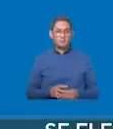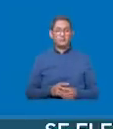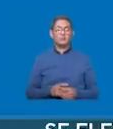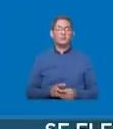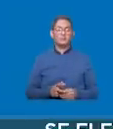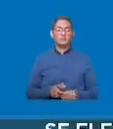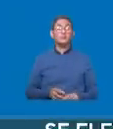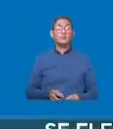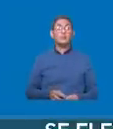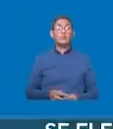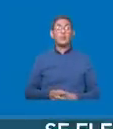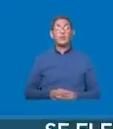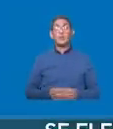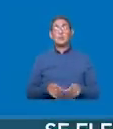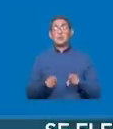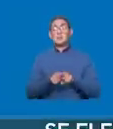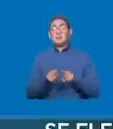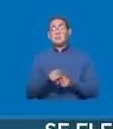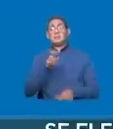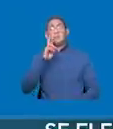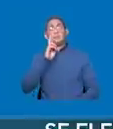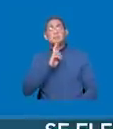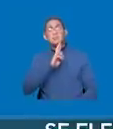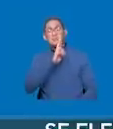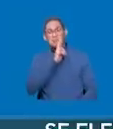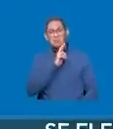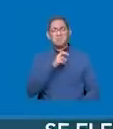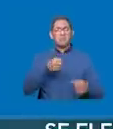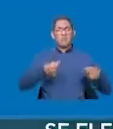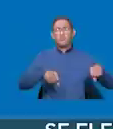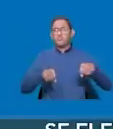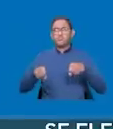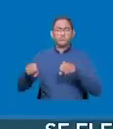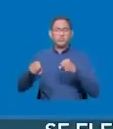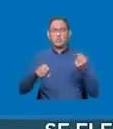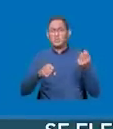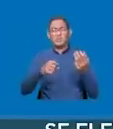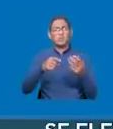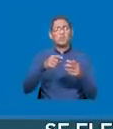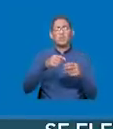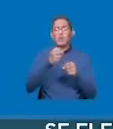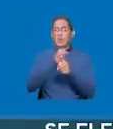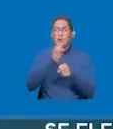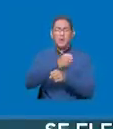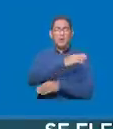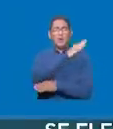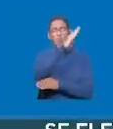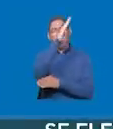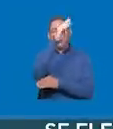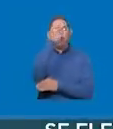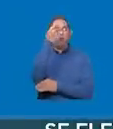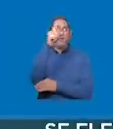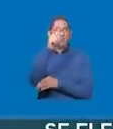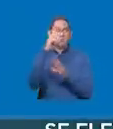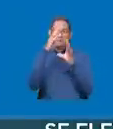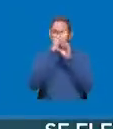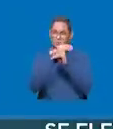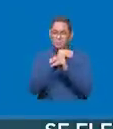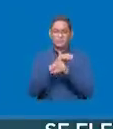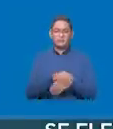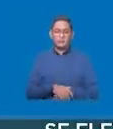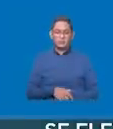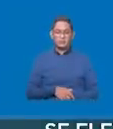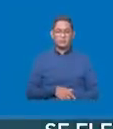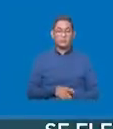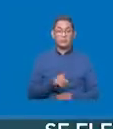y los servicios de domicilio delivery se mantendrán hasta las 11 de la noche sin embargo